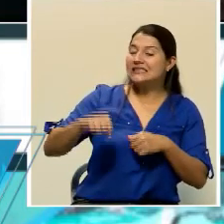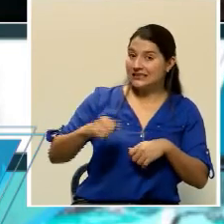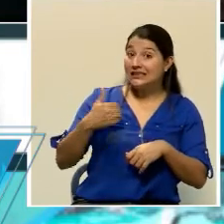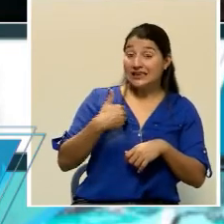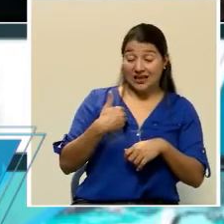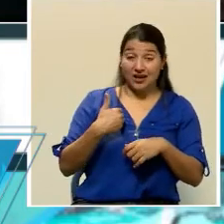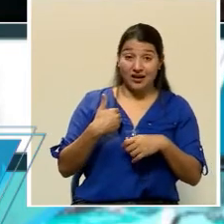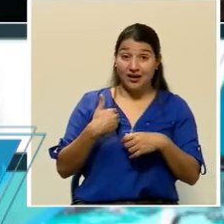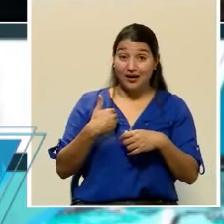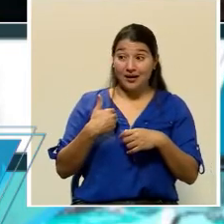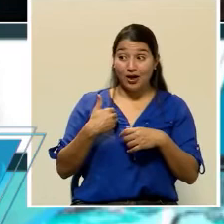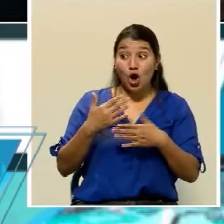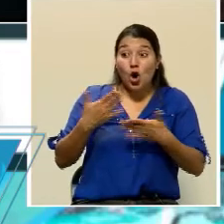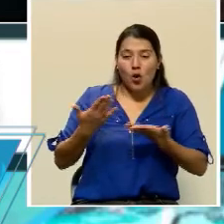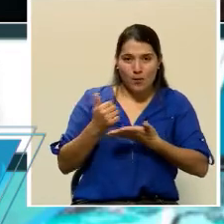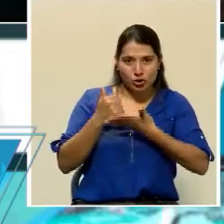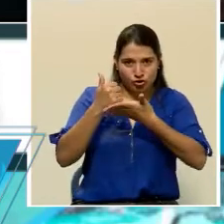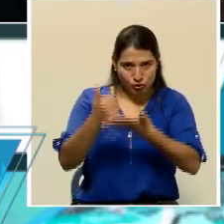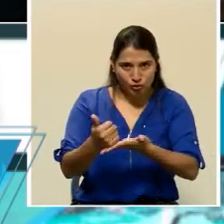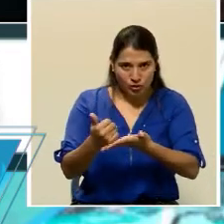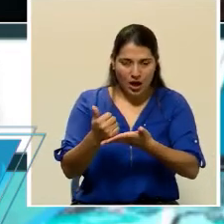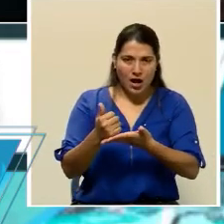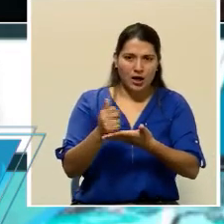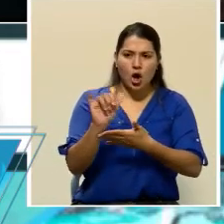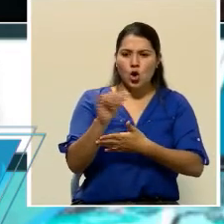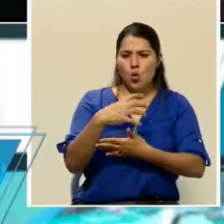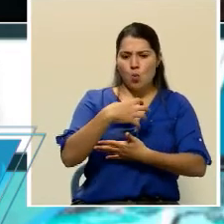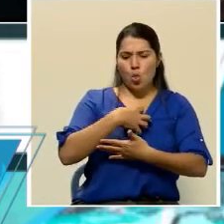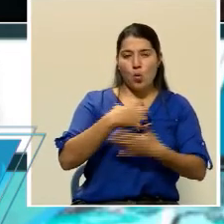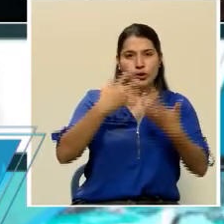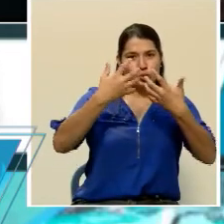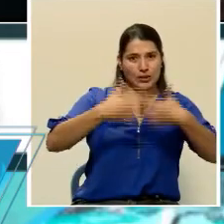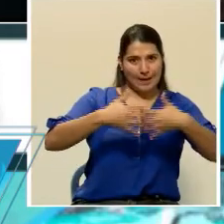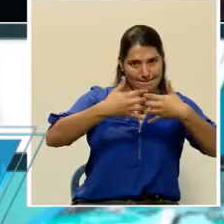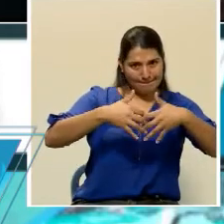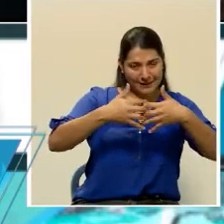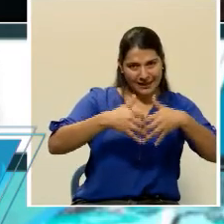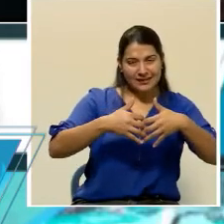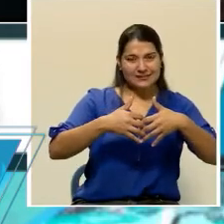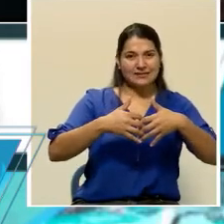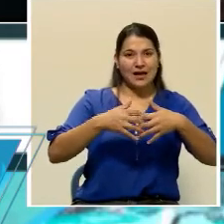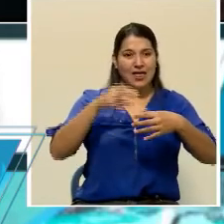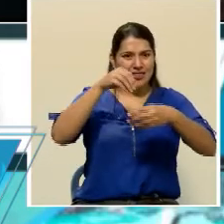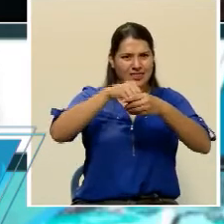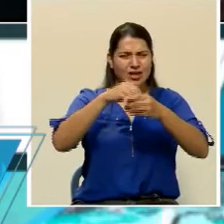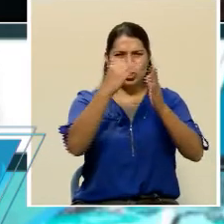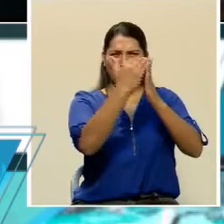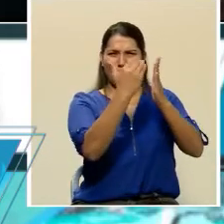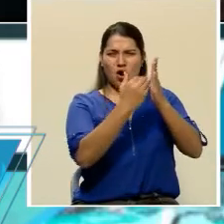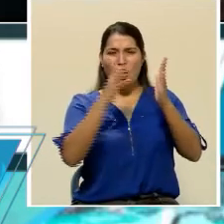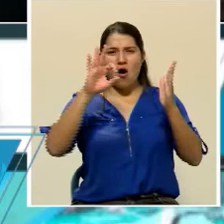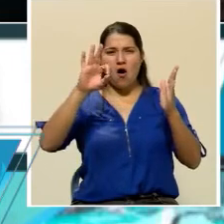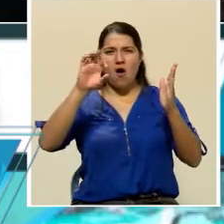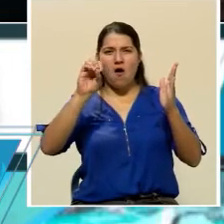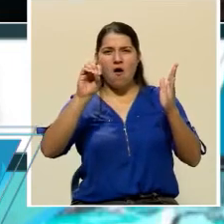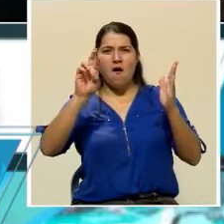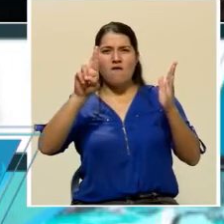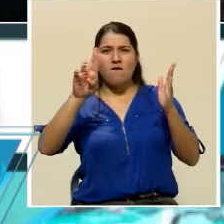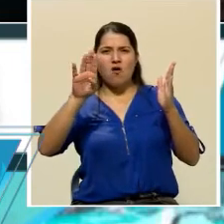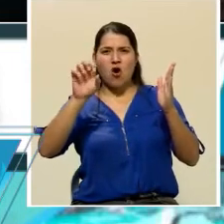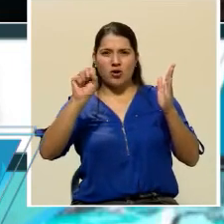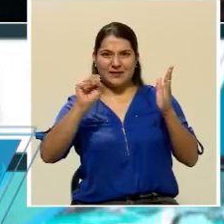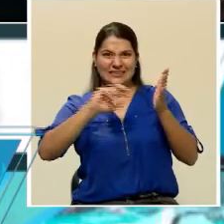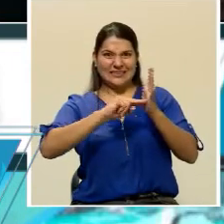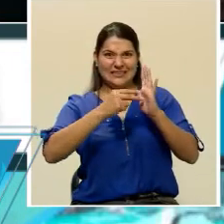estoy hablando de sectores en el país, hay empresarios que están en la lista de Forbes, como las personas con